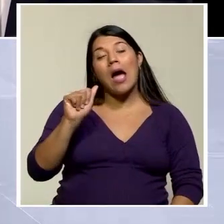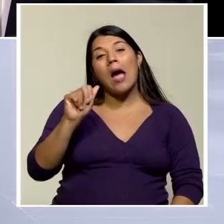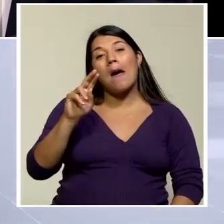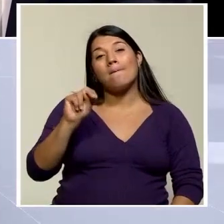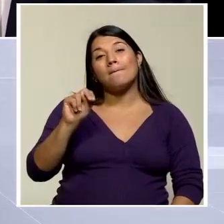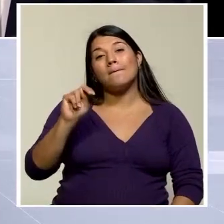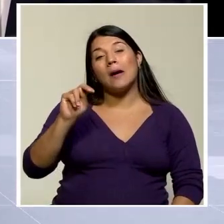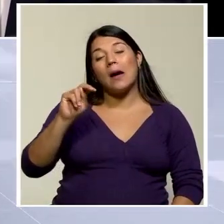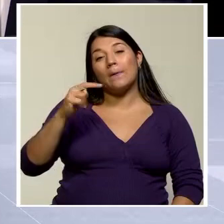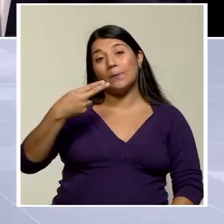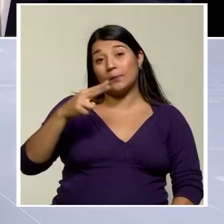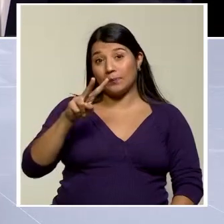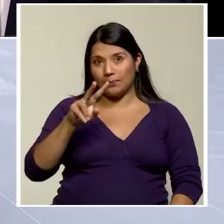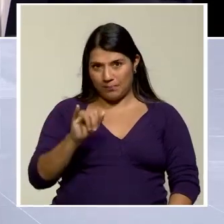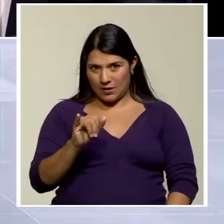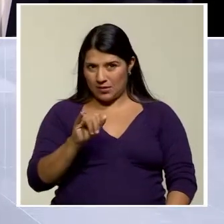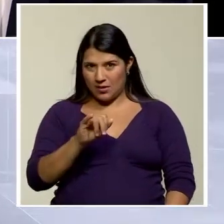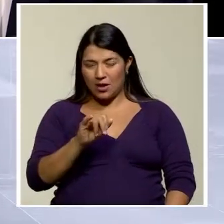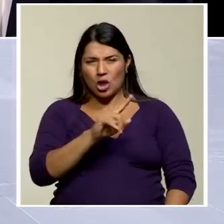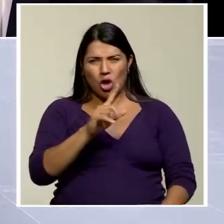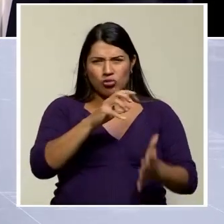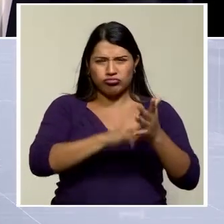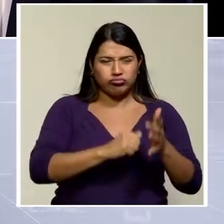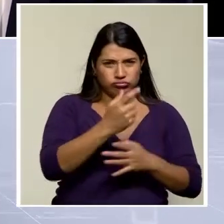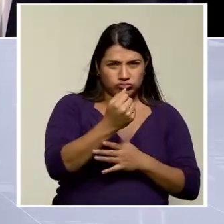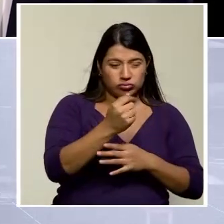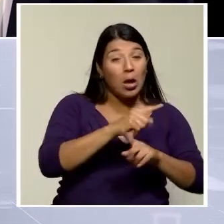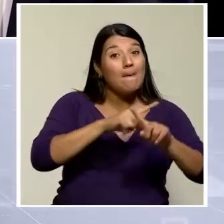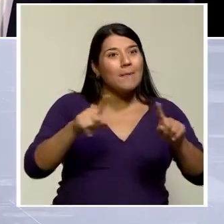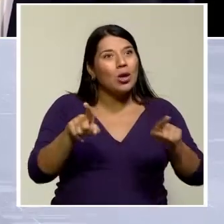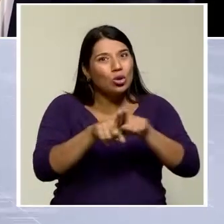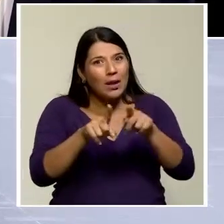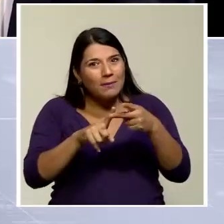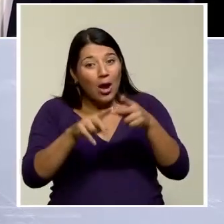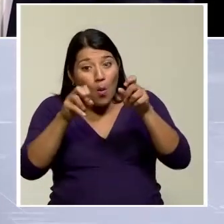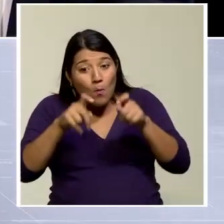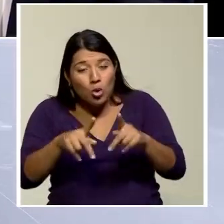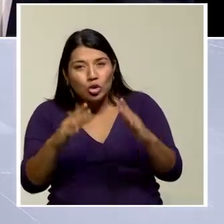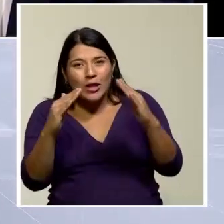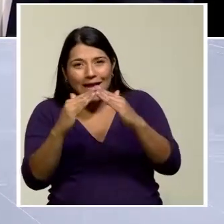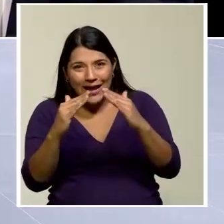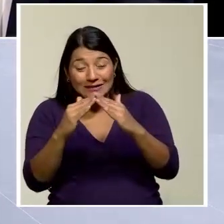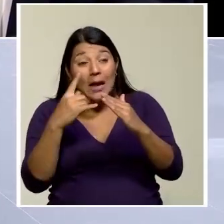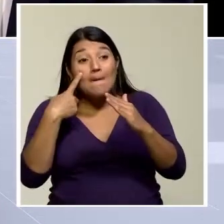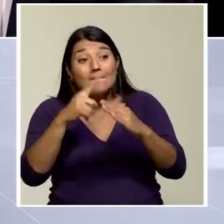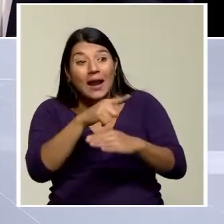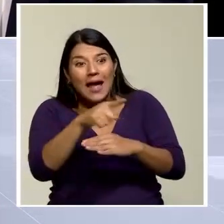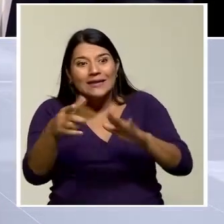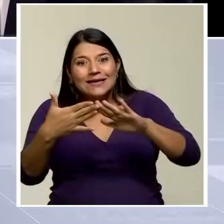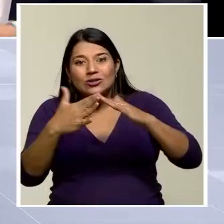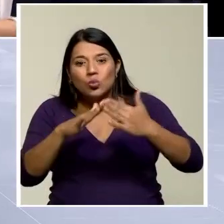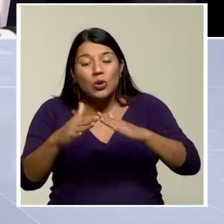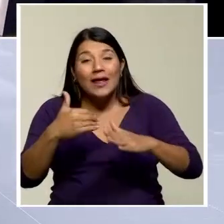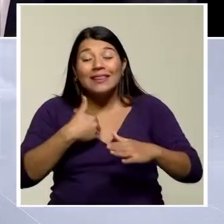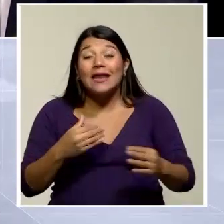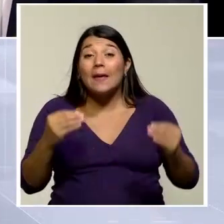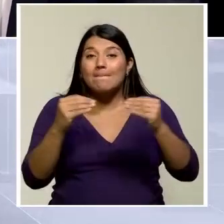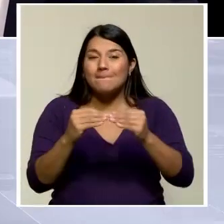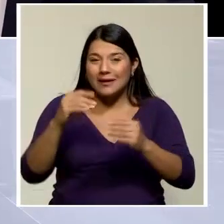sector vivienda para que las oportunidades de vivienda se concentren, se enfoquen en aquellas comunidades donde hay más